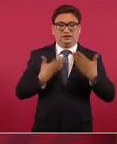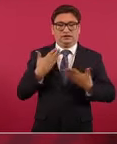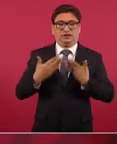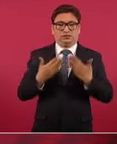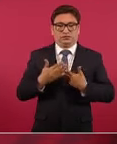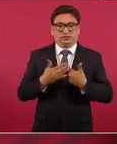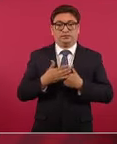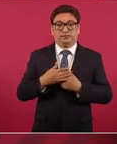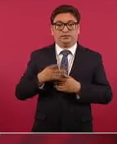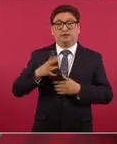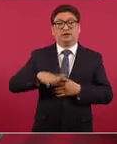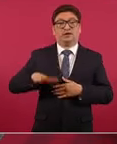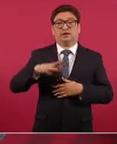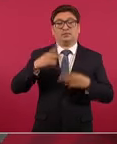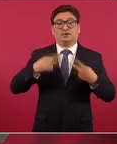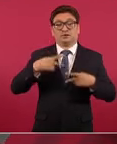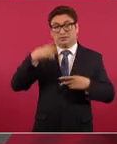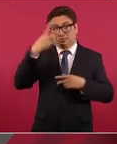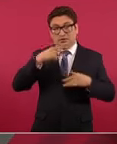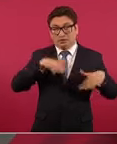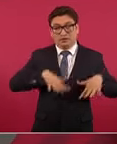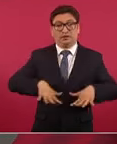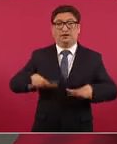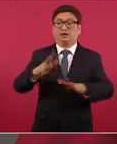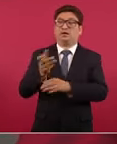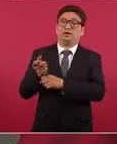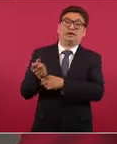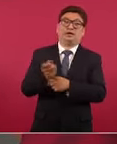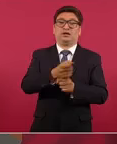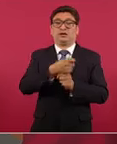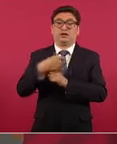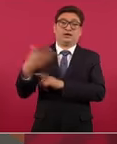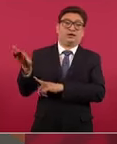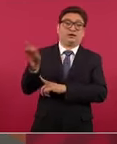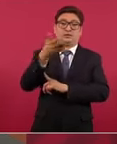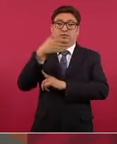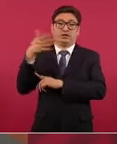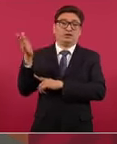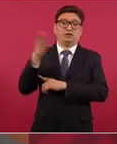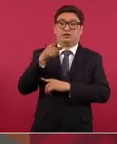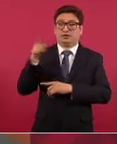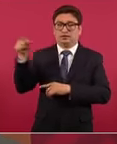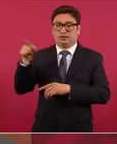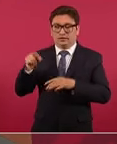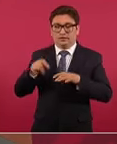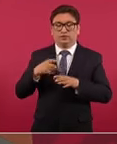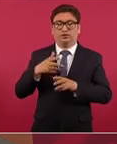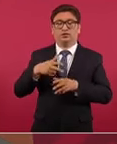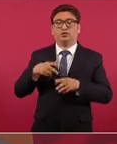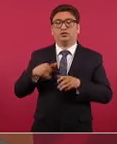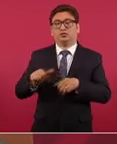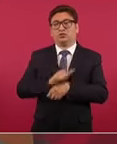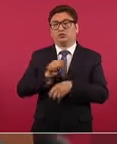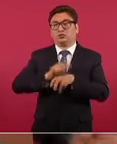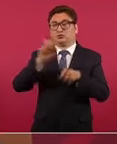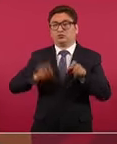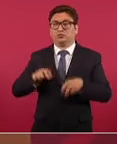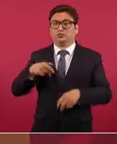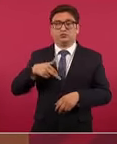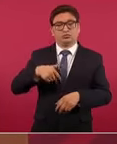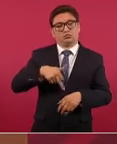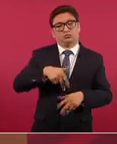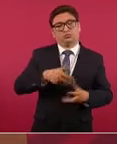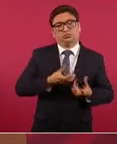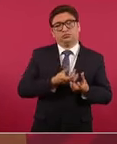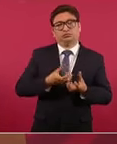salieron los paisanos mexicanos con banderas también y se bajó del carro y se fue caminando con